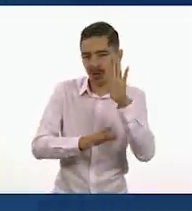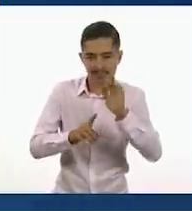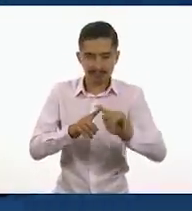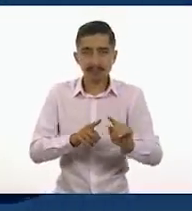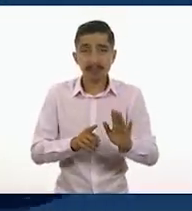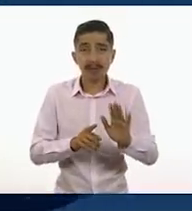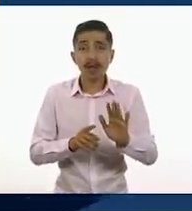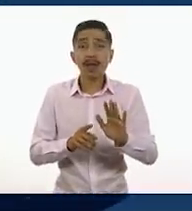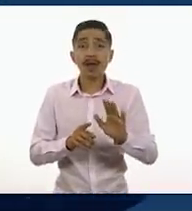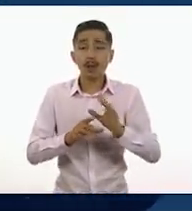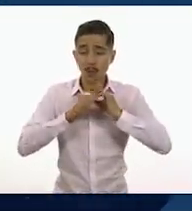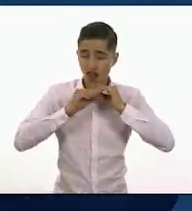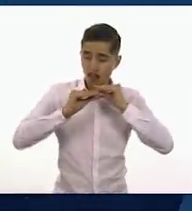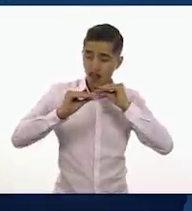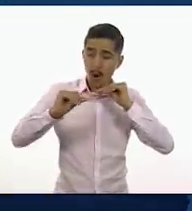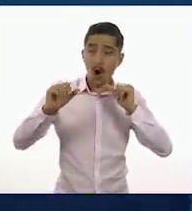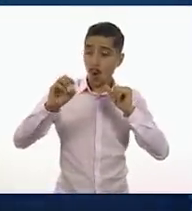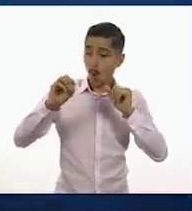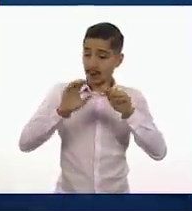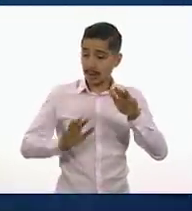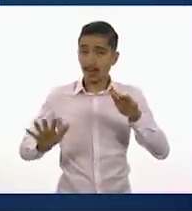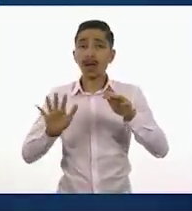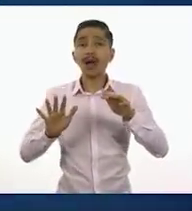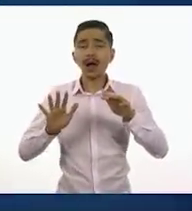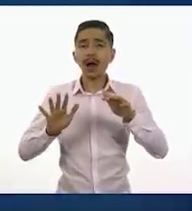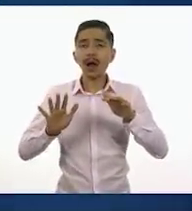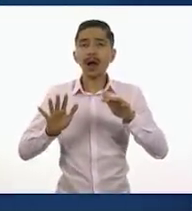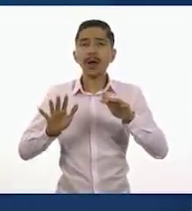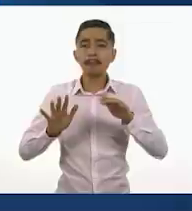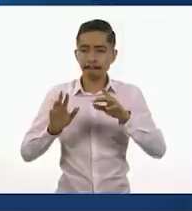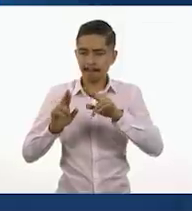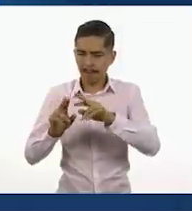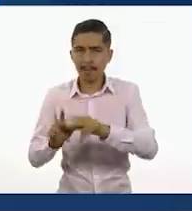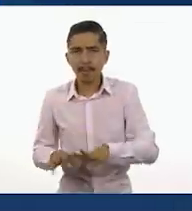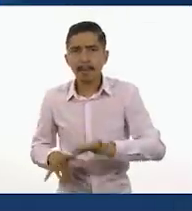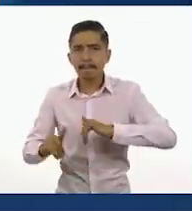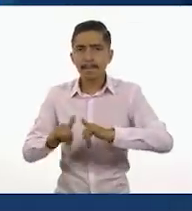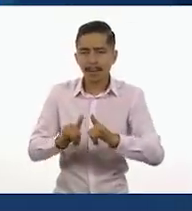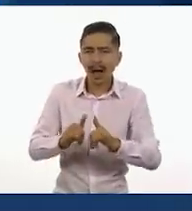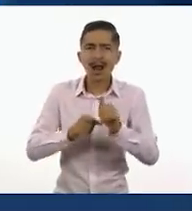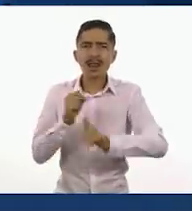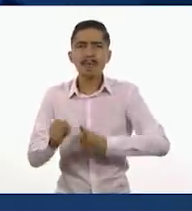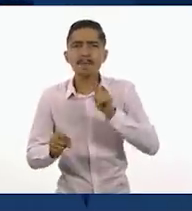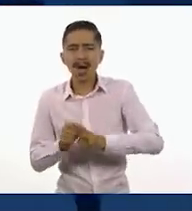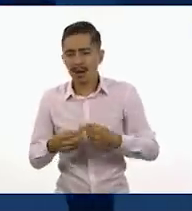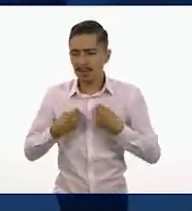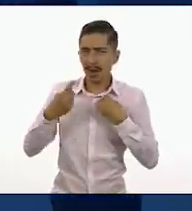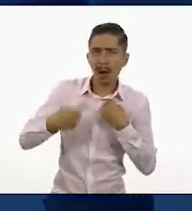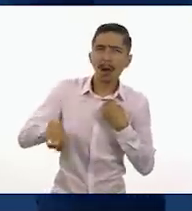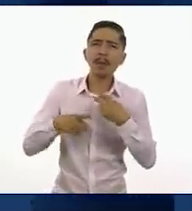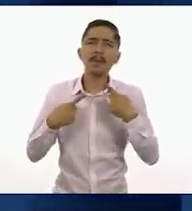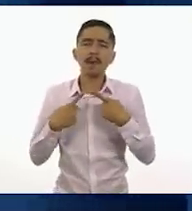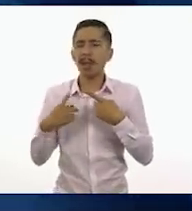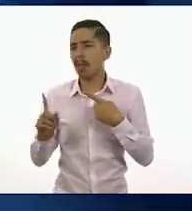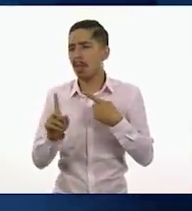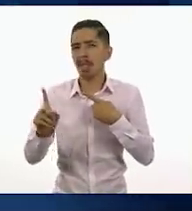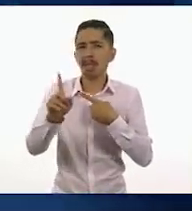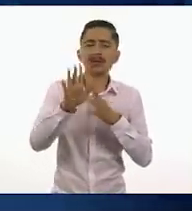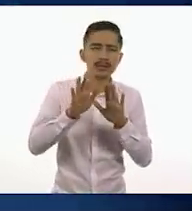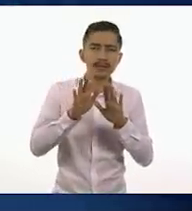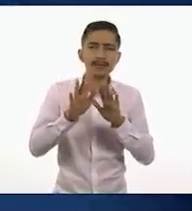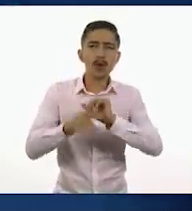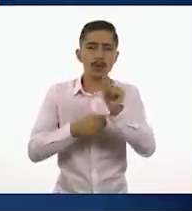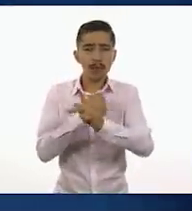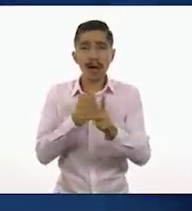En los desiertos del oeste perduraron despedazadas ruinas del mapa, habitadas por animales y por mendigos. En todo el país no hay